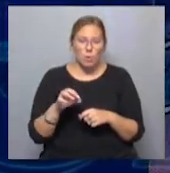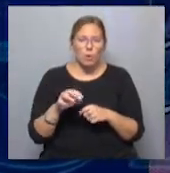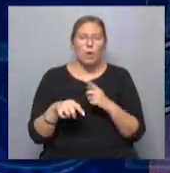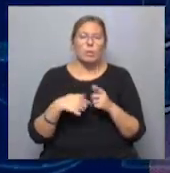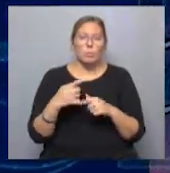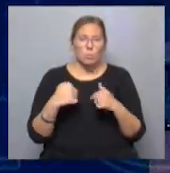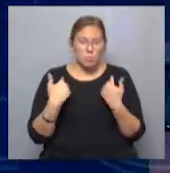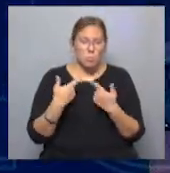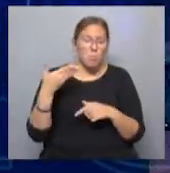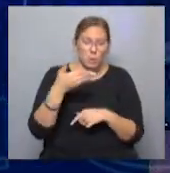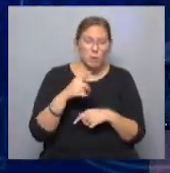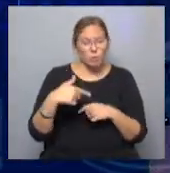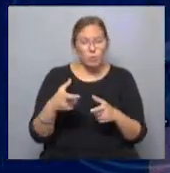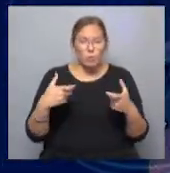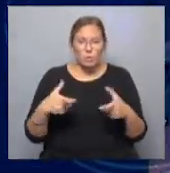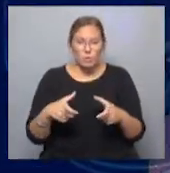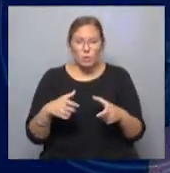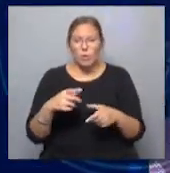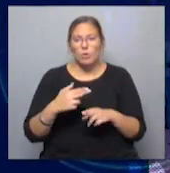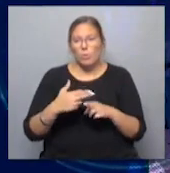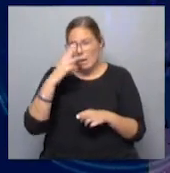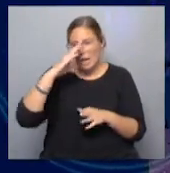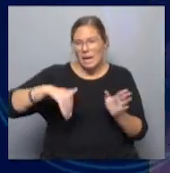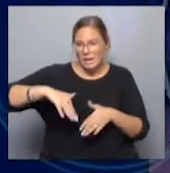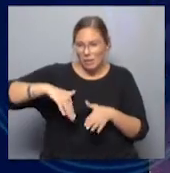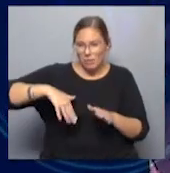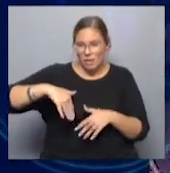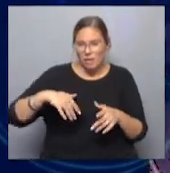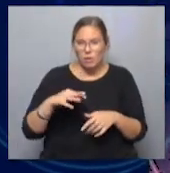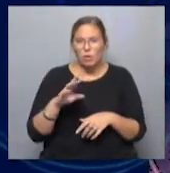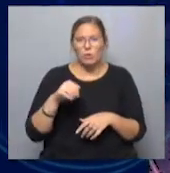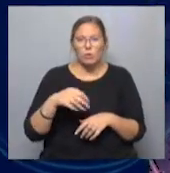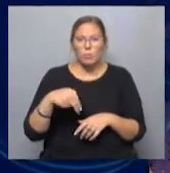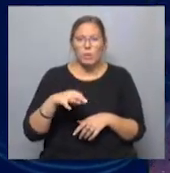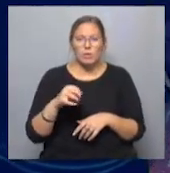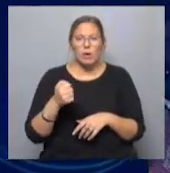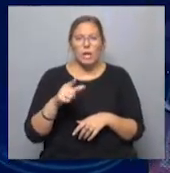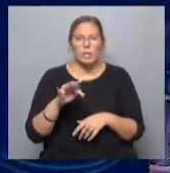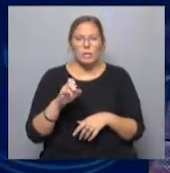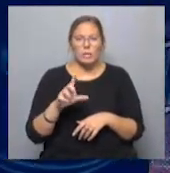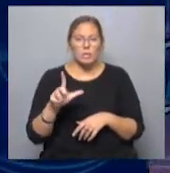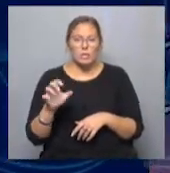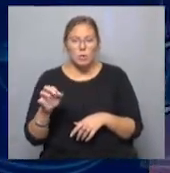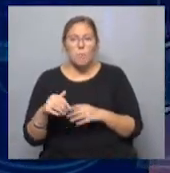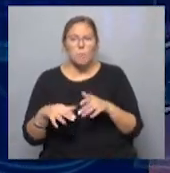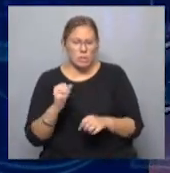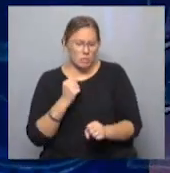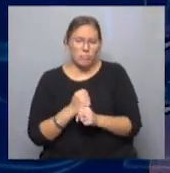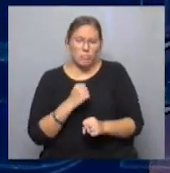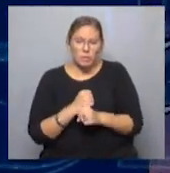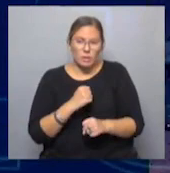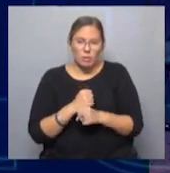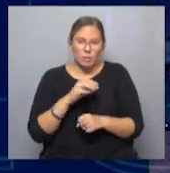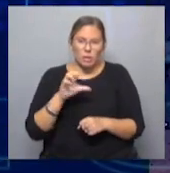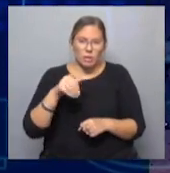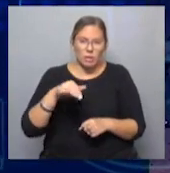Después nosotros participamos en otro disco que se llamaba Carnaval, hace un tiempo atrás, con Omar Romano y los de Atillo, más todo el trabajo que han venido haciendo